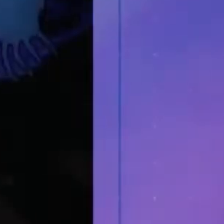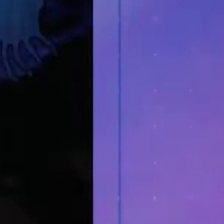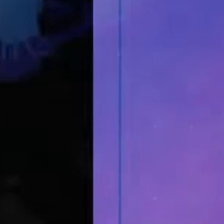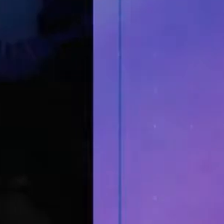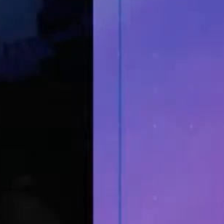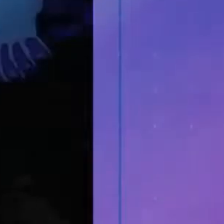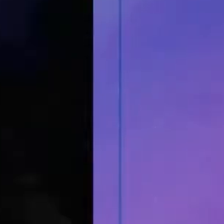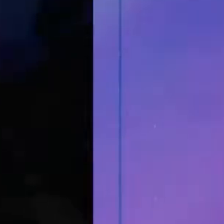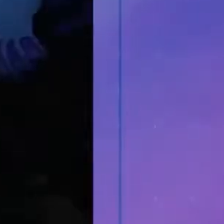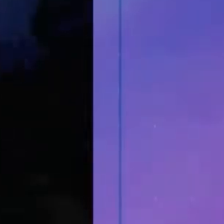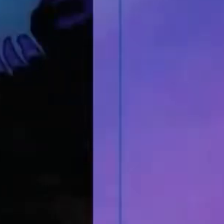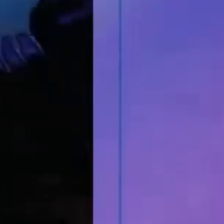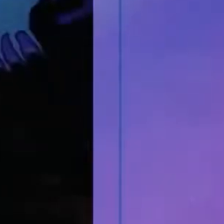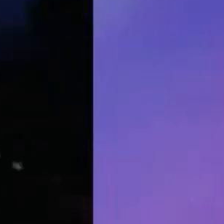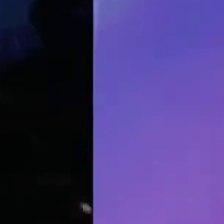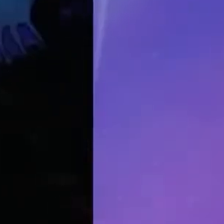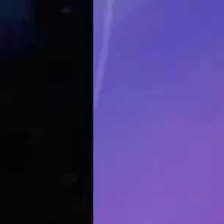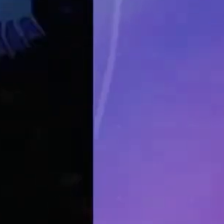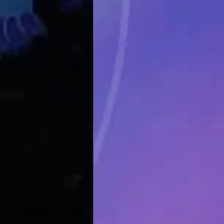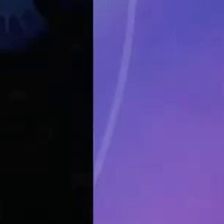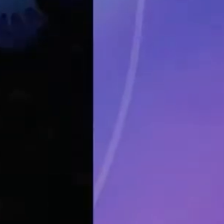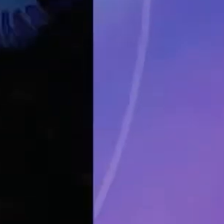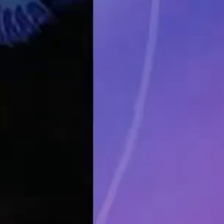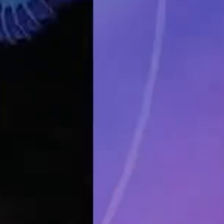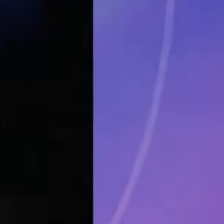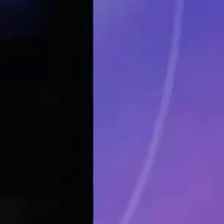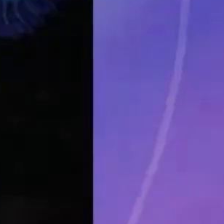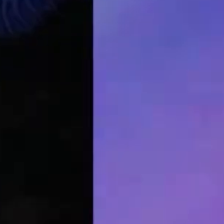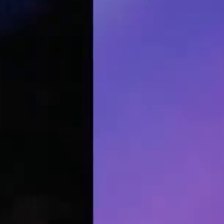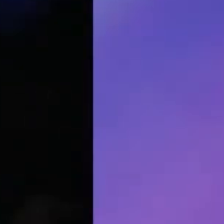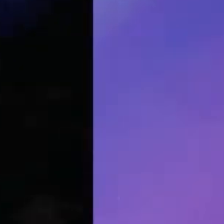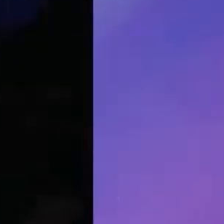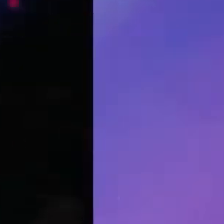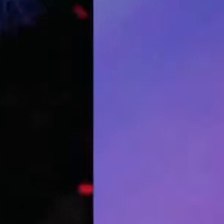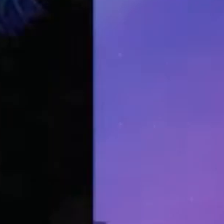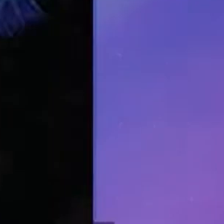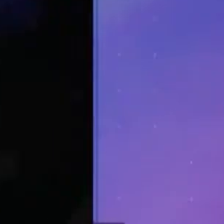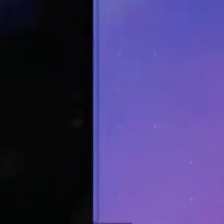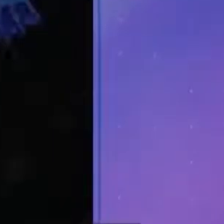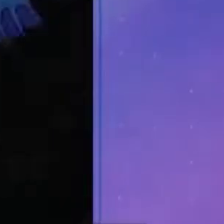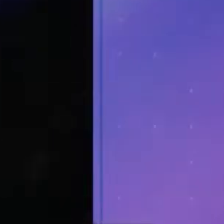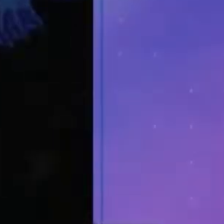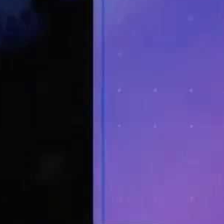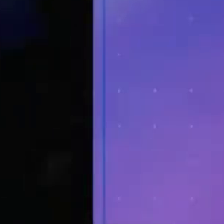Luego llegaron dos desconocidos al patio, y al acercarse a la fuente observaron la falta del espejo.